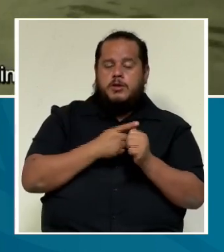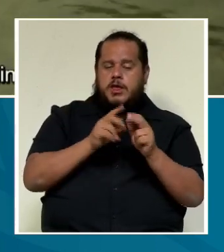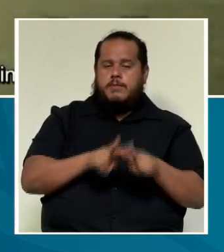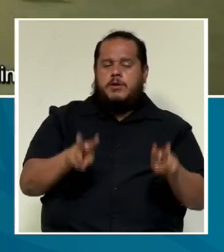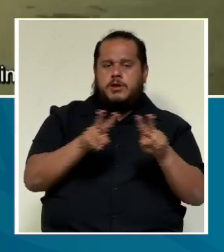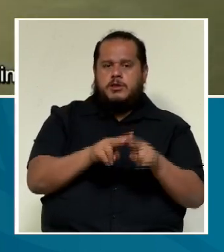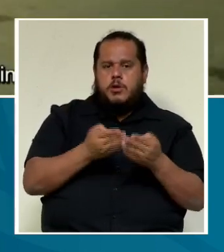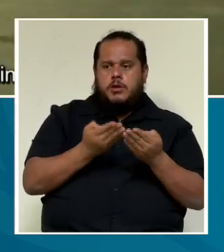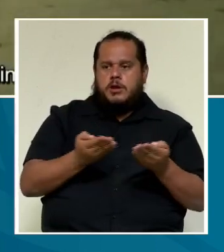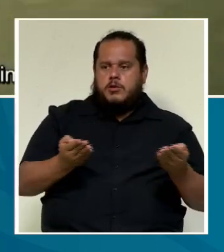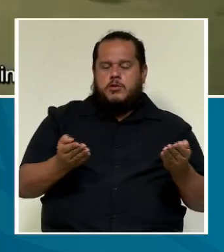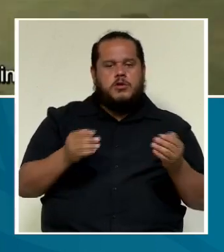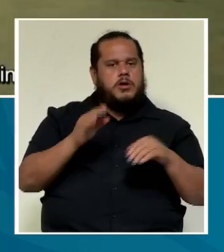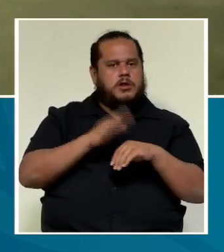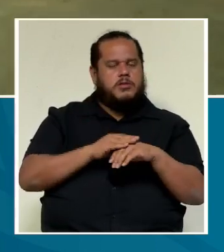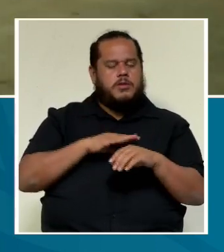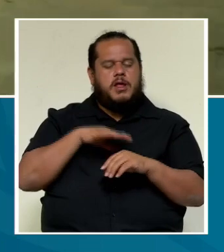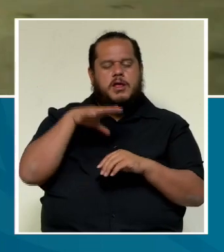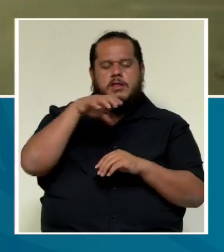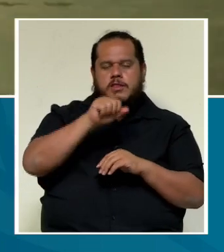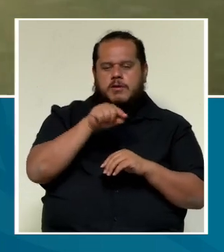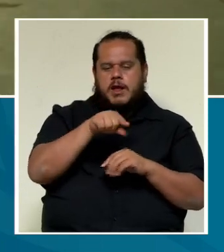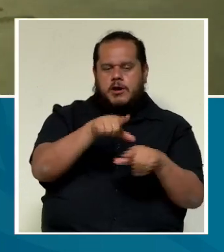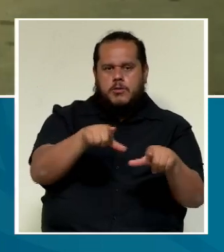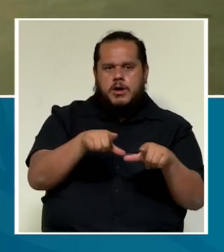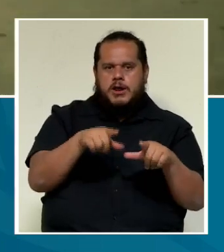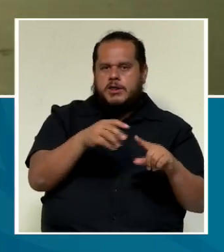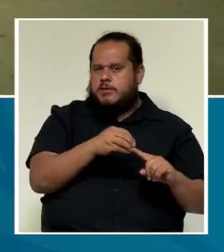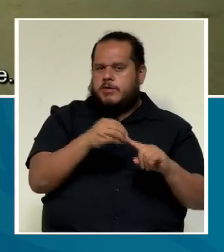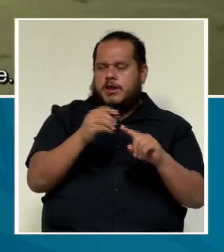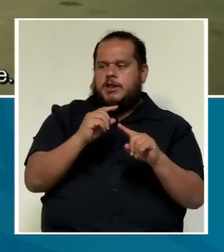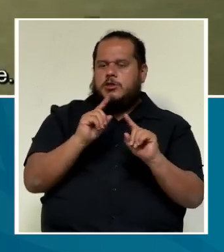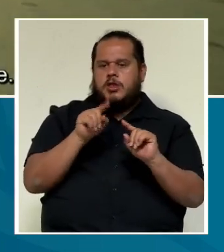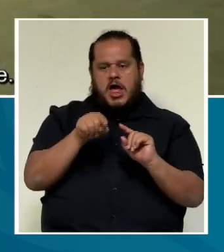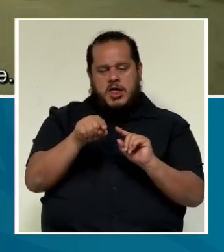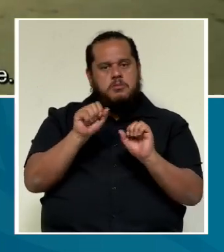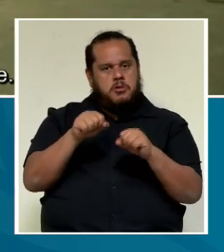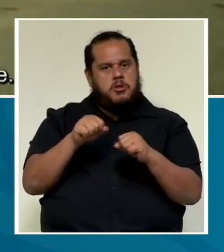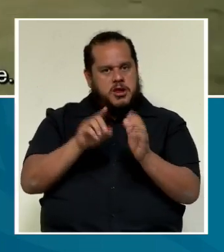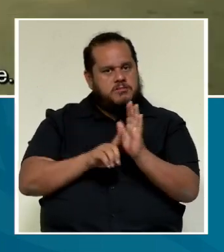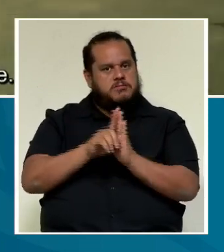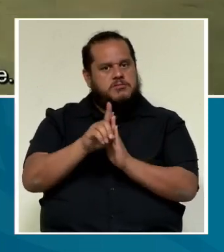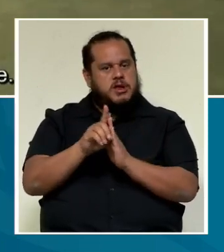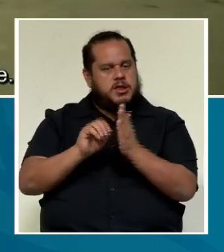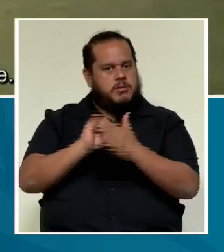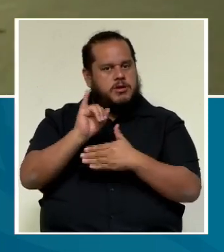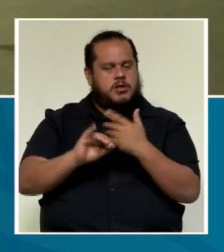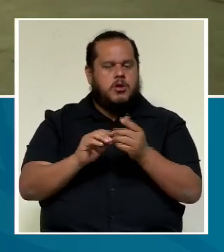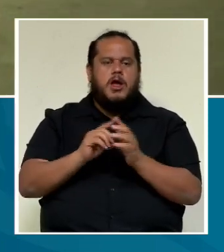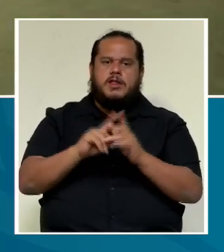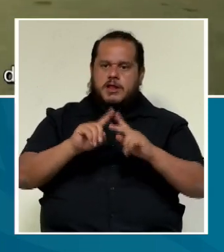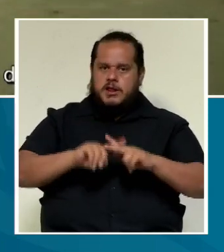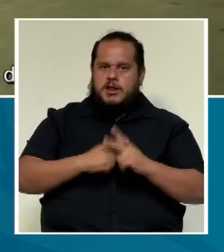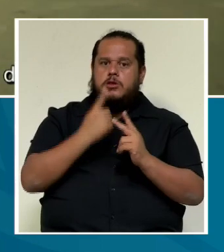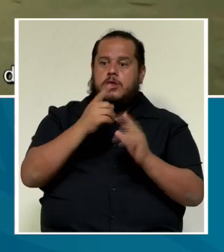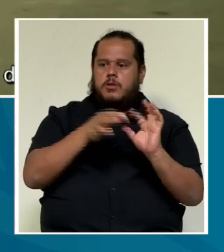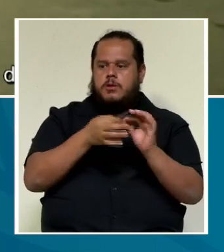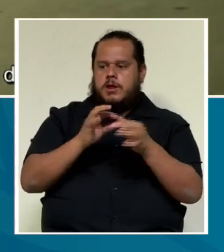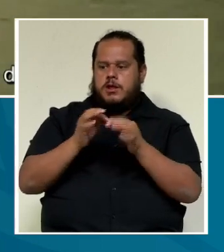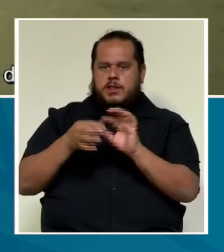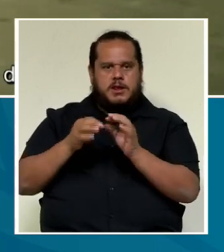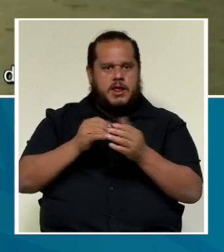que nos permiten identificar zonas en particular que eventualmente se podrían desarrollar, y es el inicio de la cadena de investigación para poder